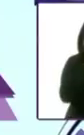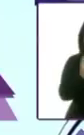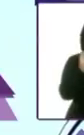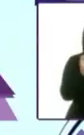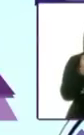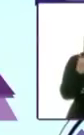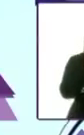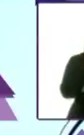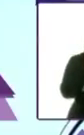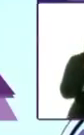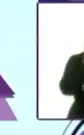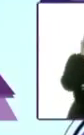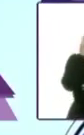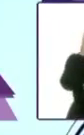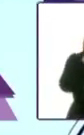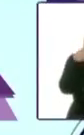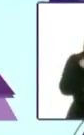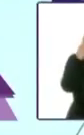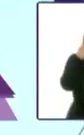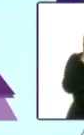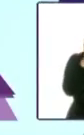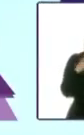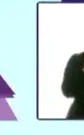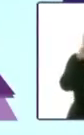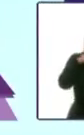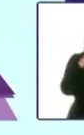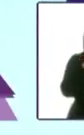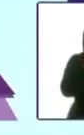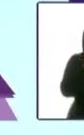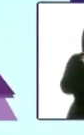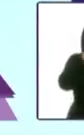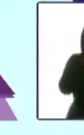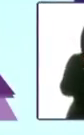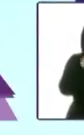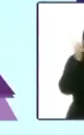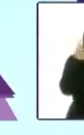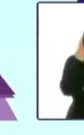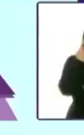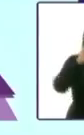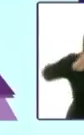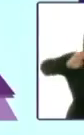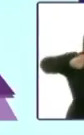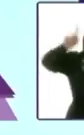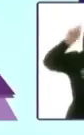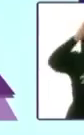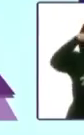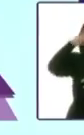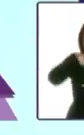había lanzado un solo ataque, que se había ido limpia en ese sentido,